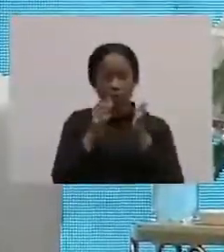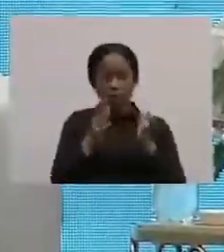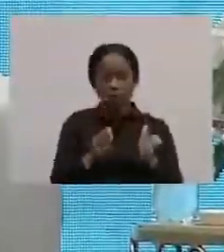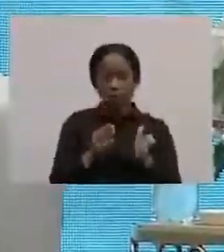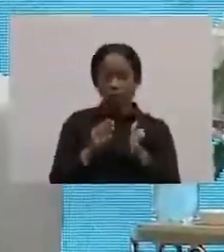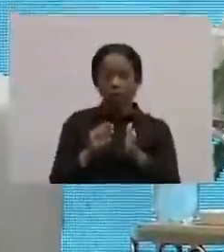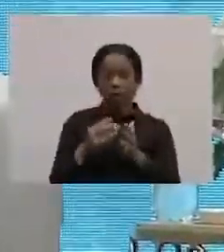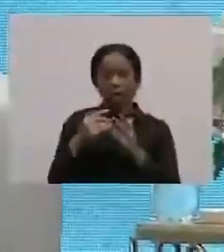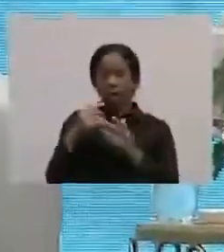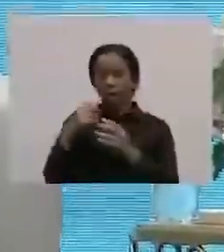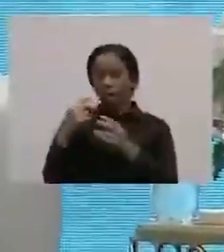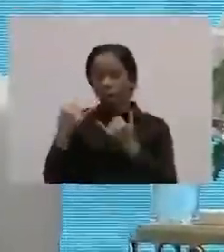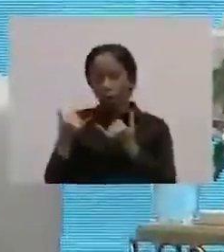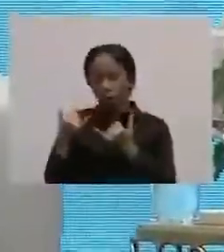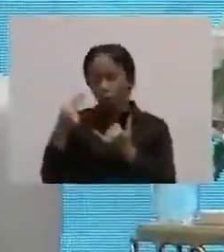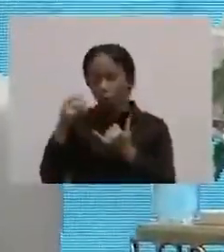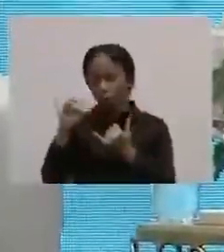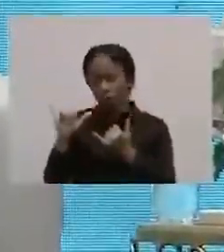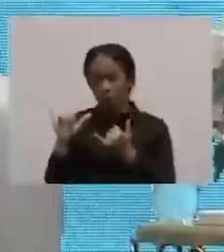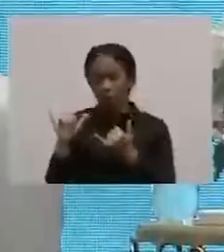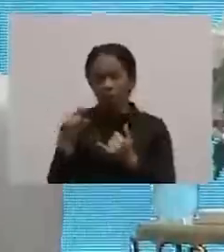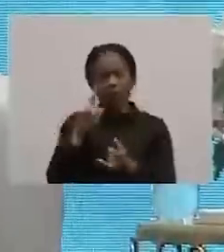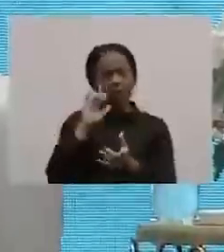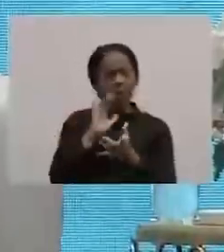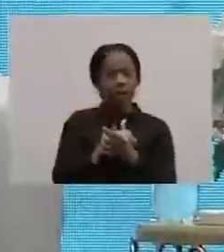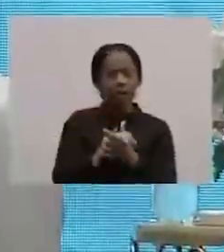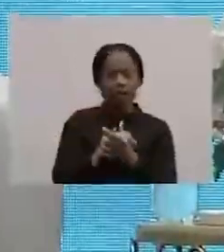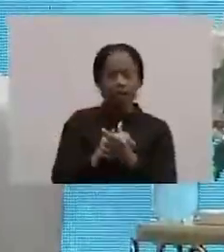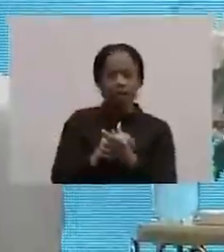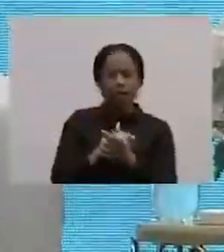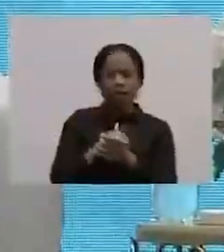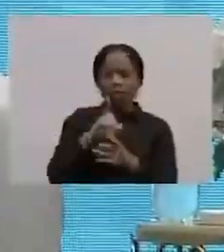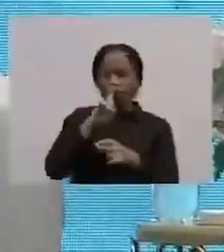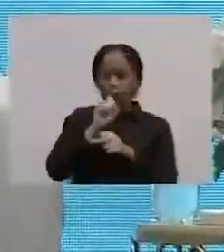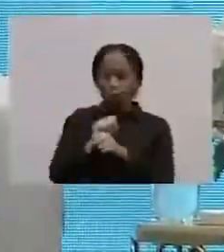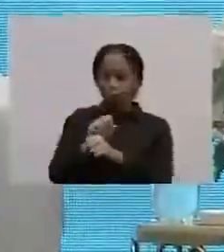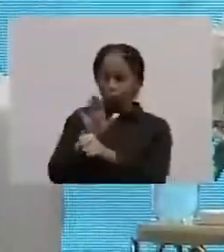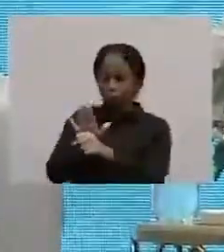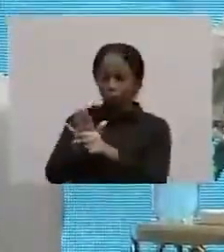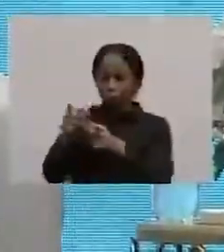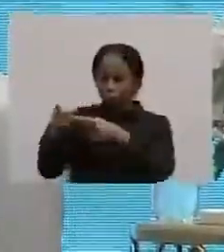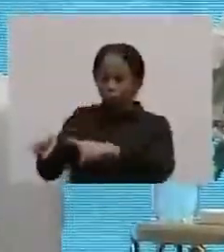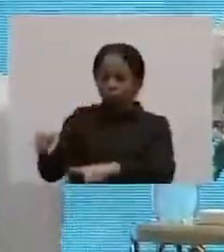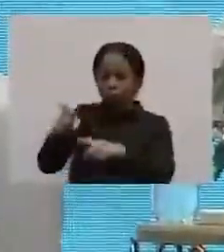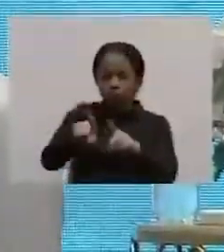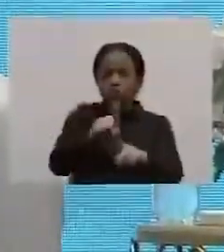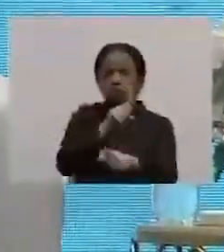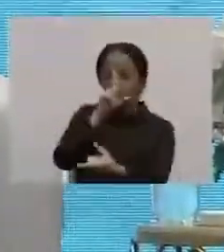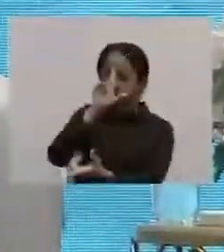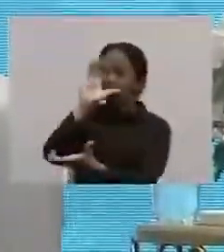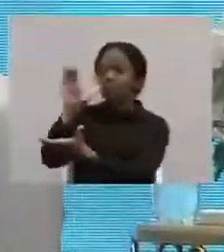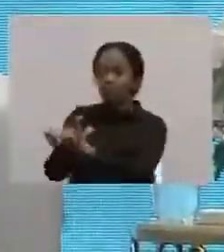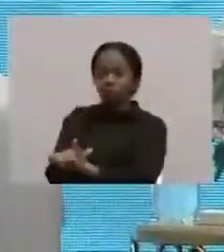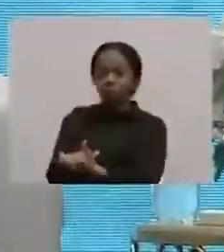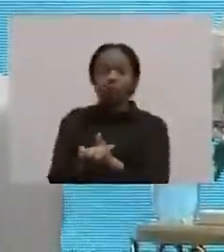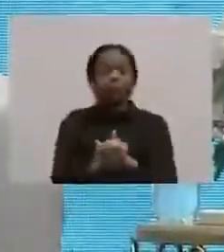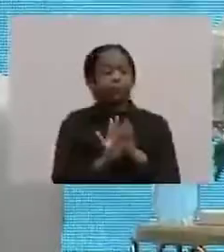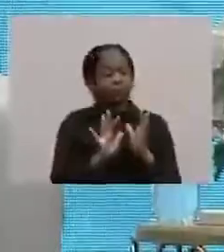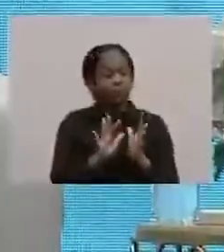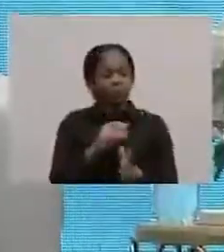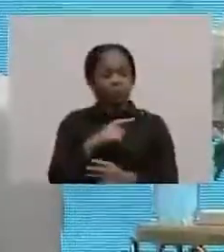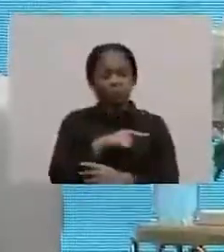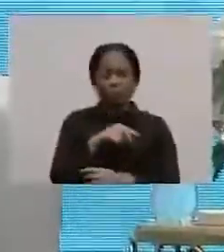la intencionalidad de las cosas. ¿Usted cree, don Percio, que tomando en cuenta esta posición tan